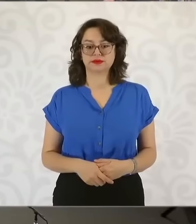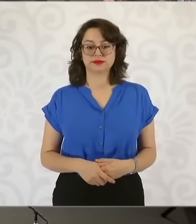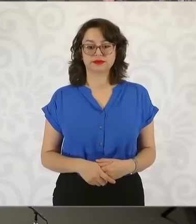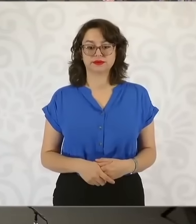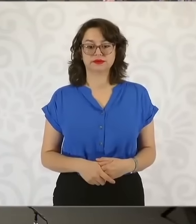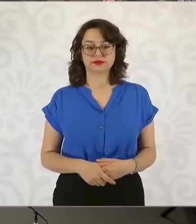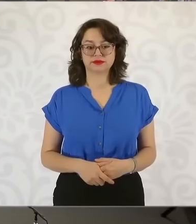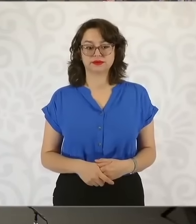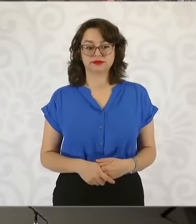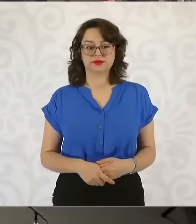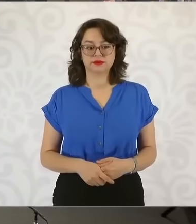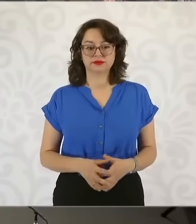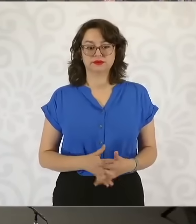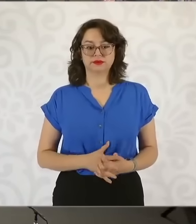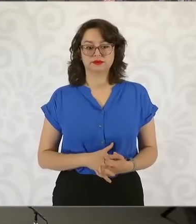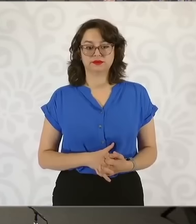Es que dejé mi nota incompleta.